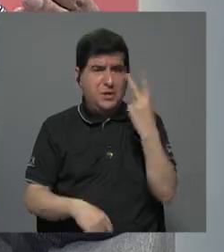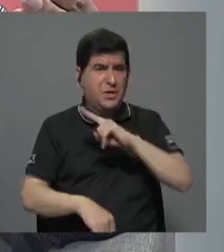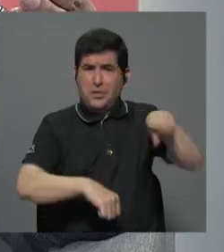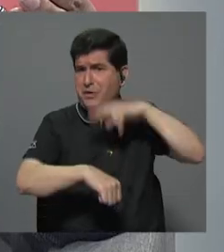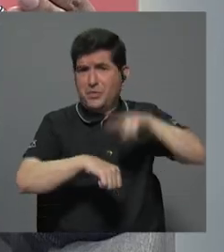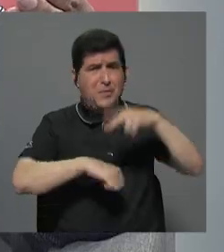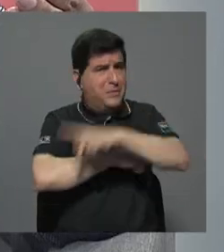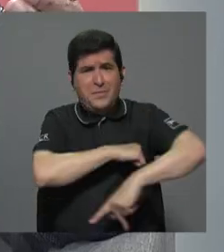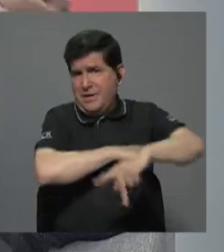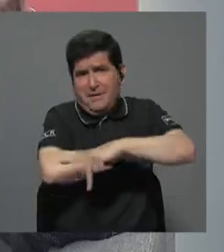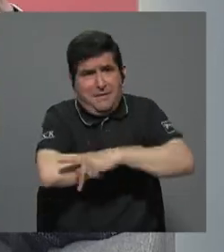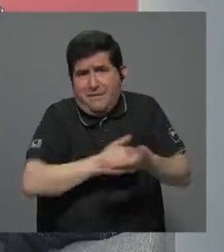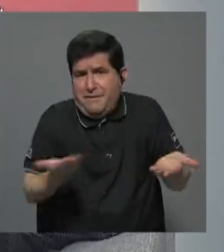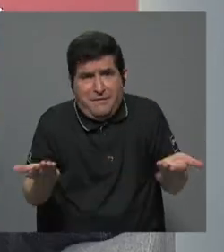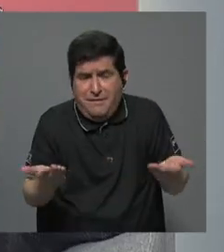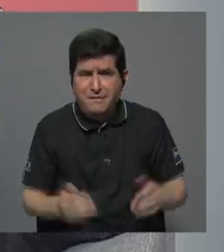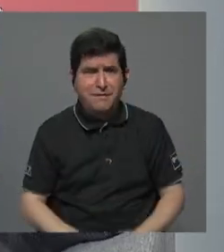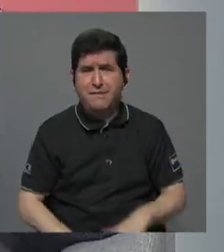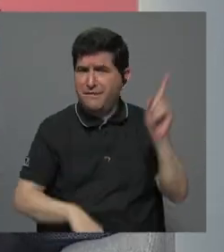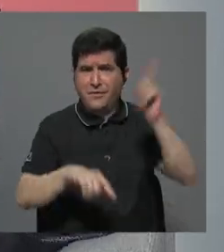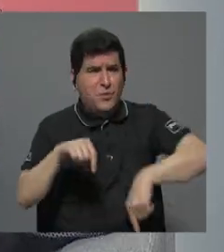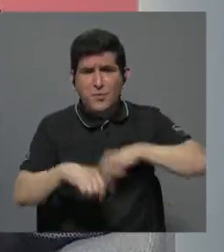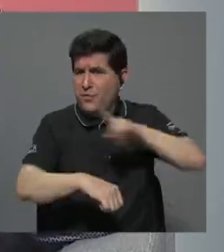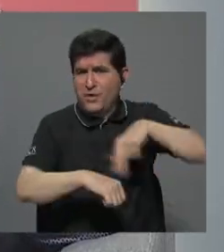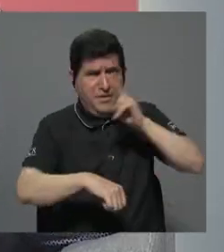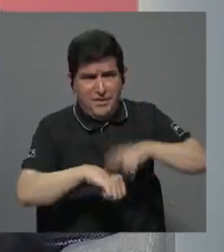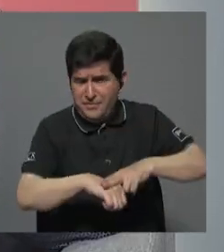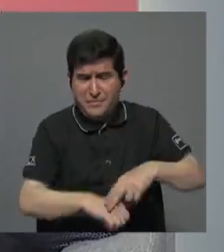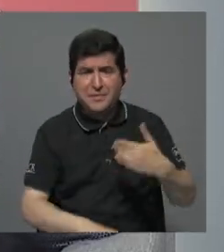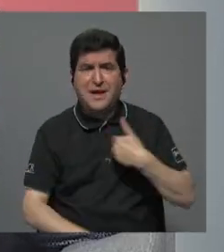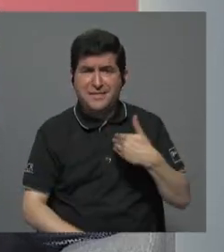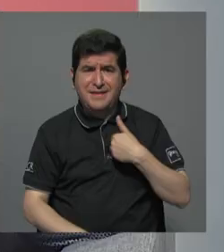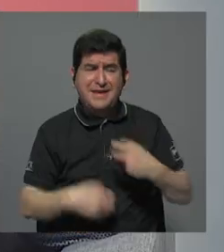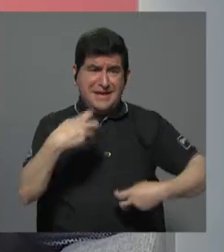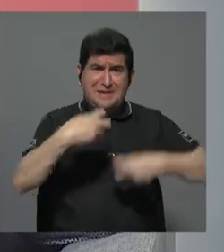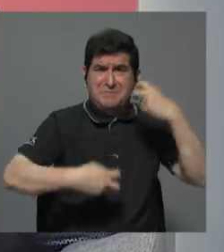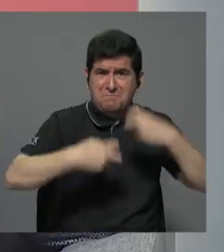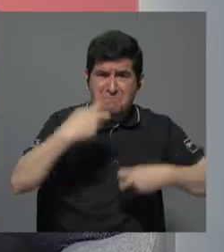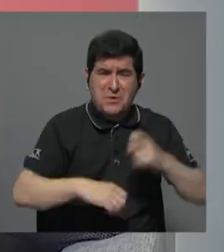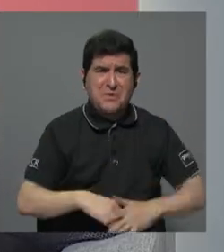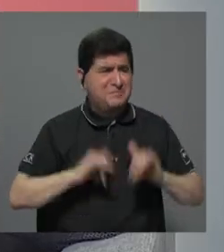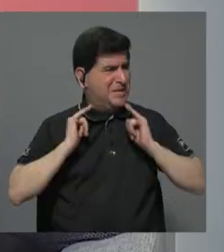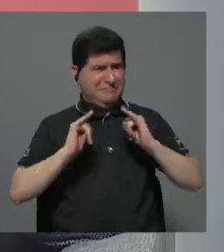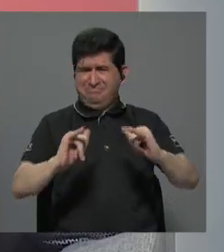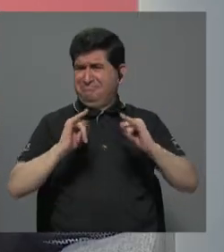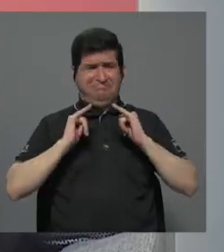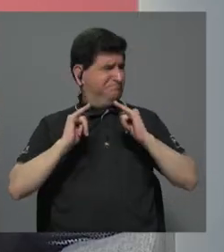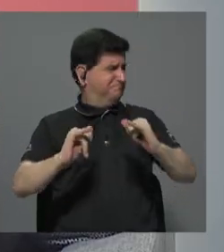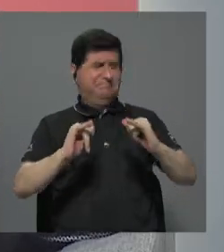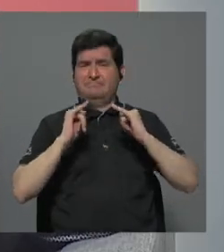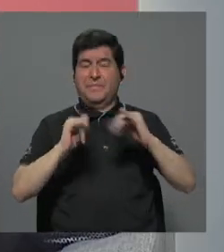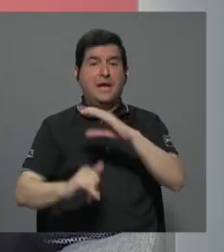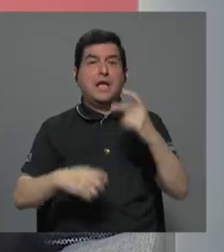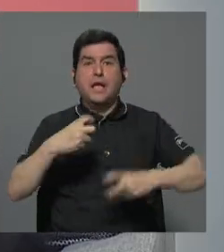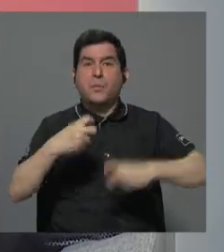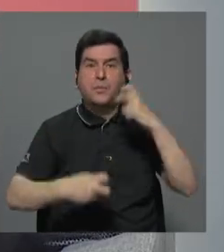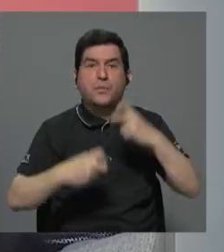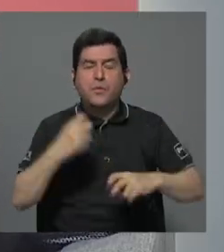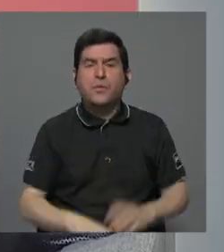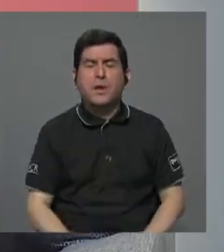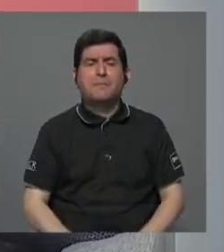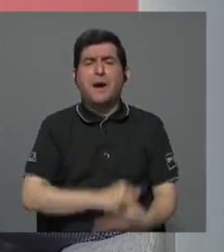en este país no se puede ver normal cuando tenemos un problema de desigualdad y un problema de